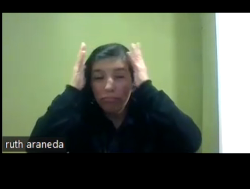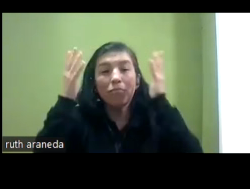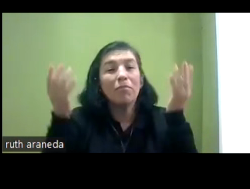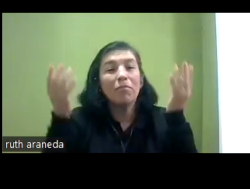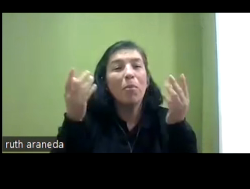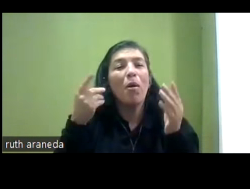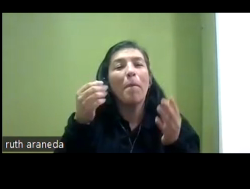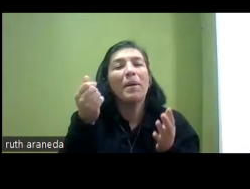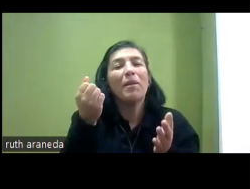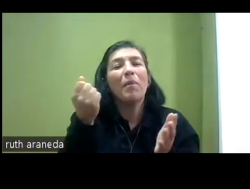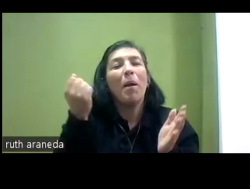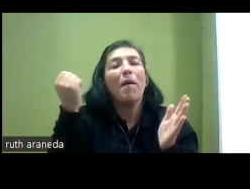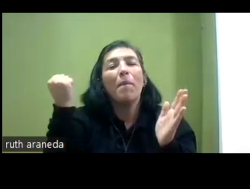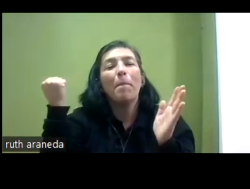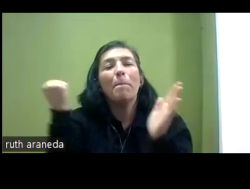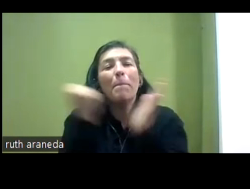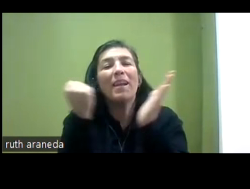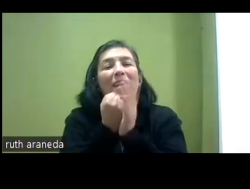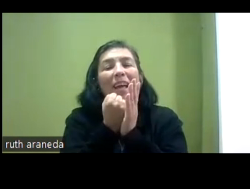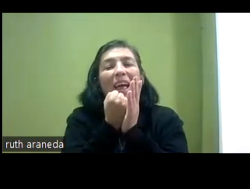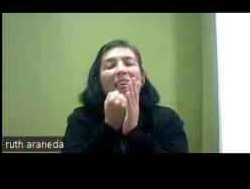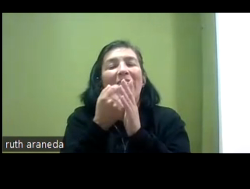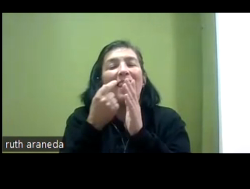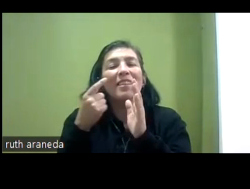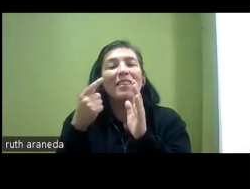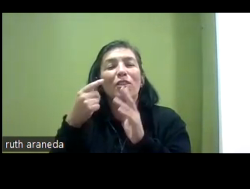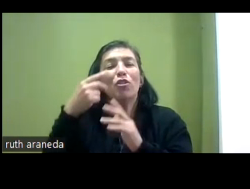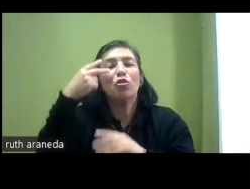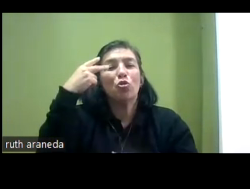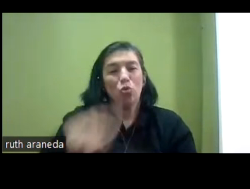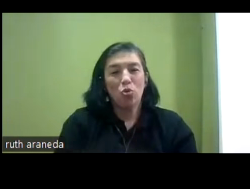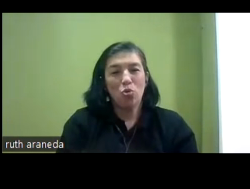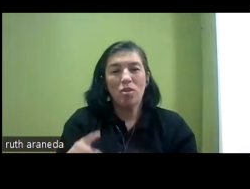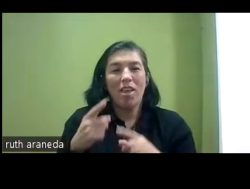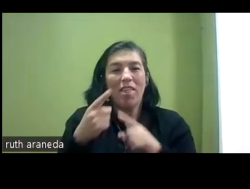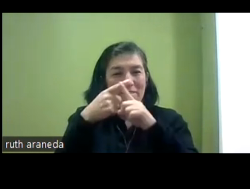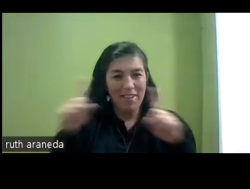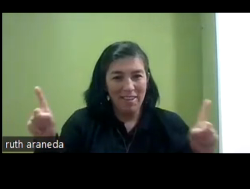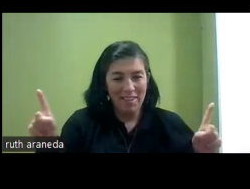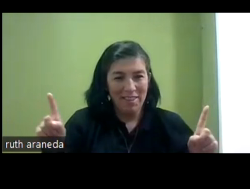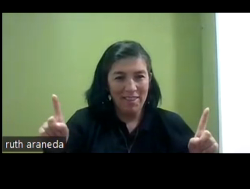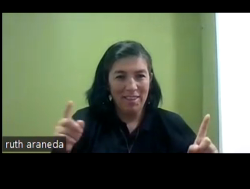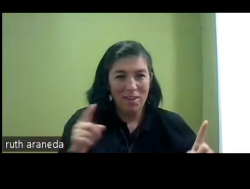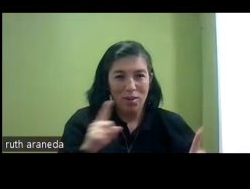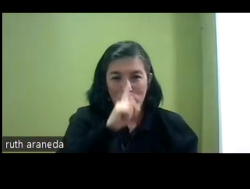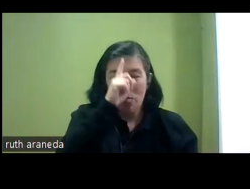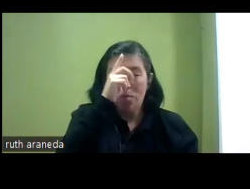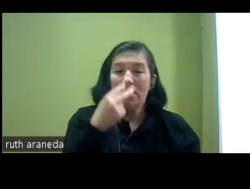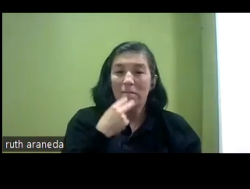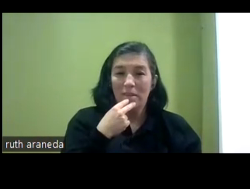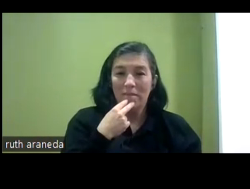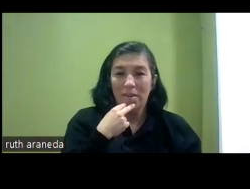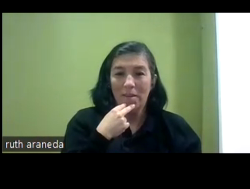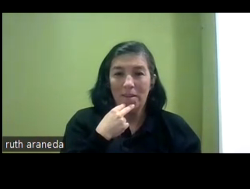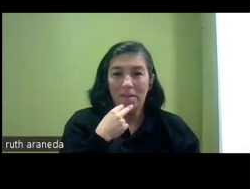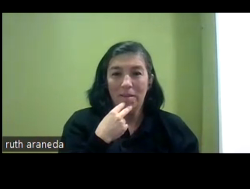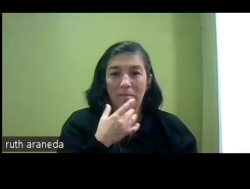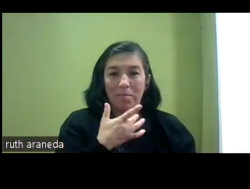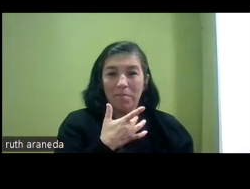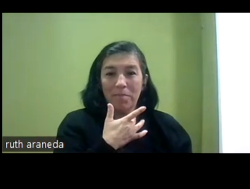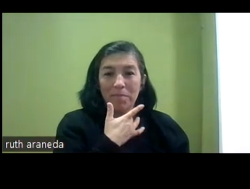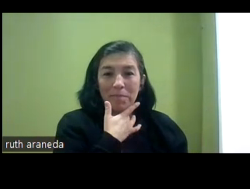marcar diferencia dentro de la unidad cultural en la que vivían. Porque, como les digo, como